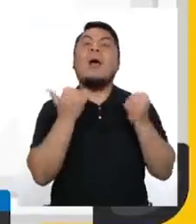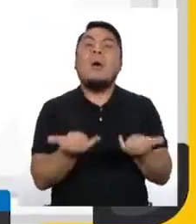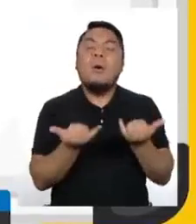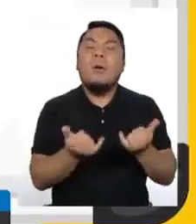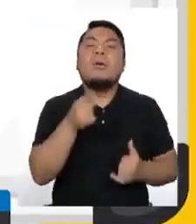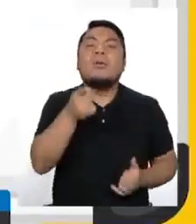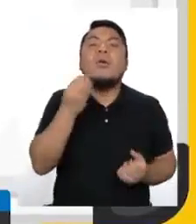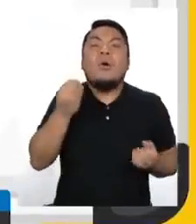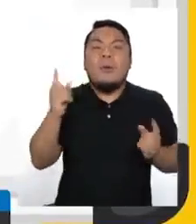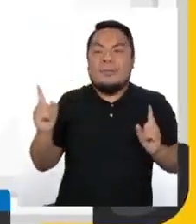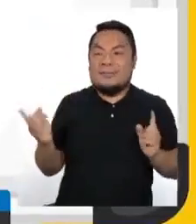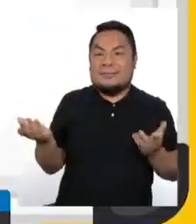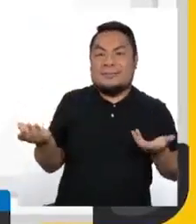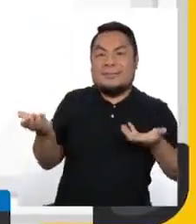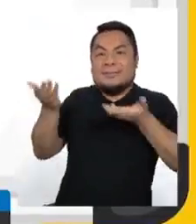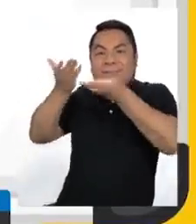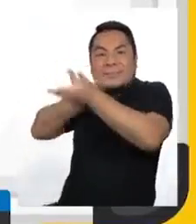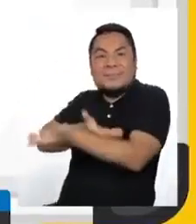el intercambio.